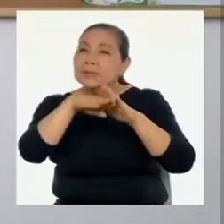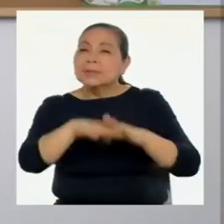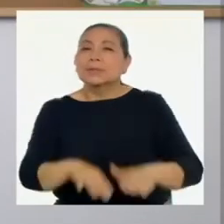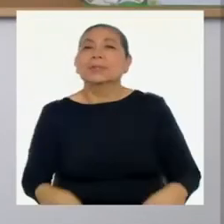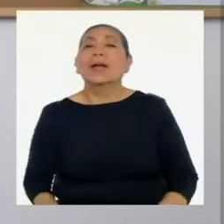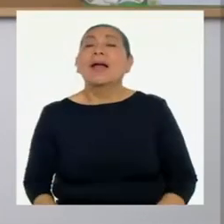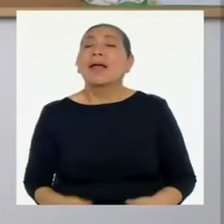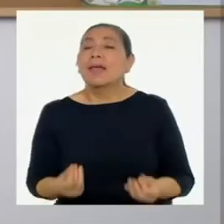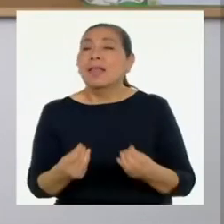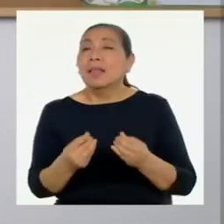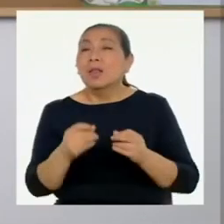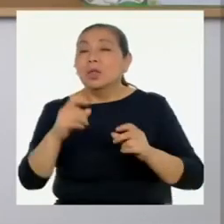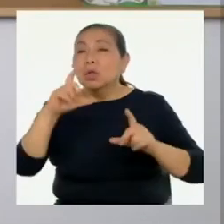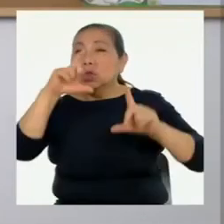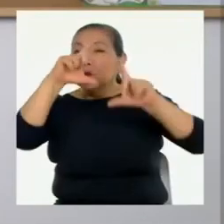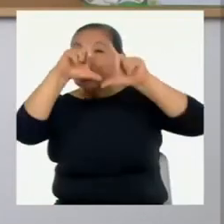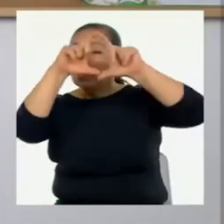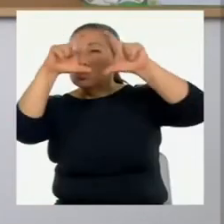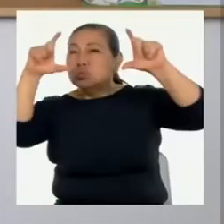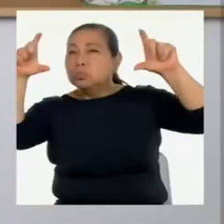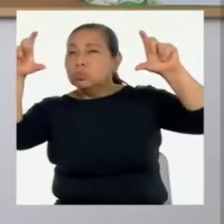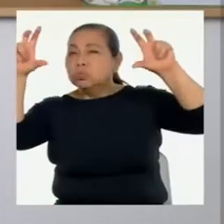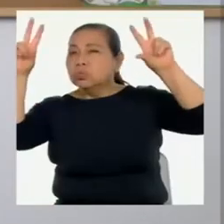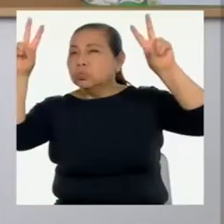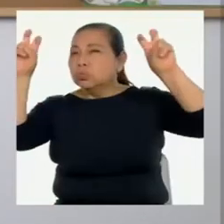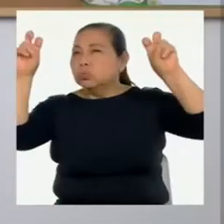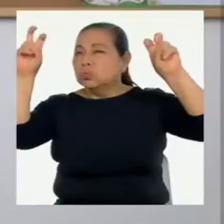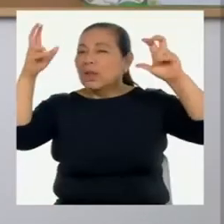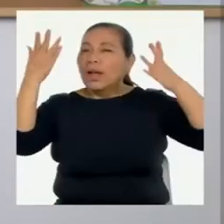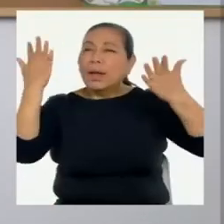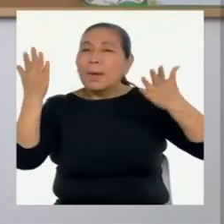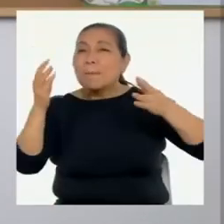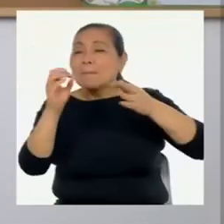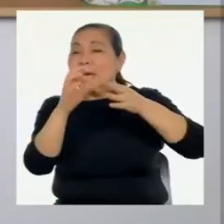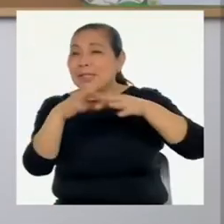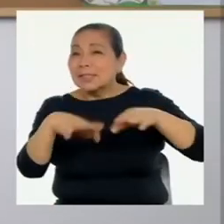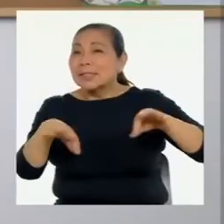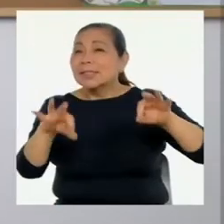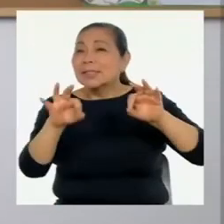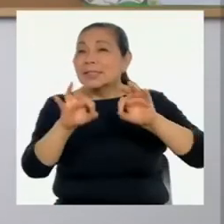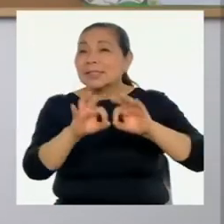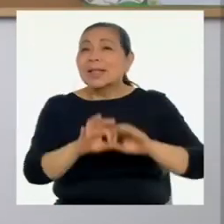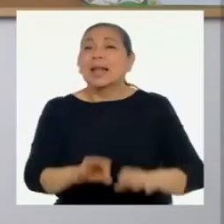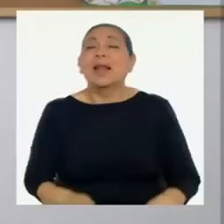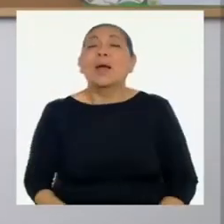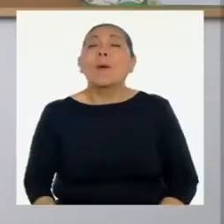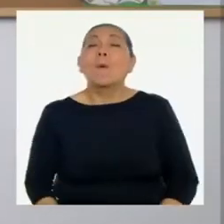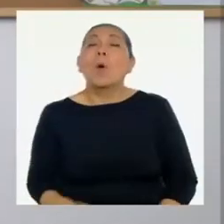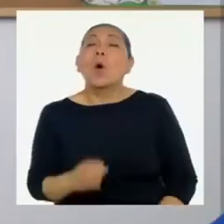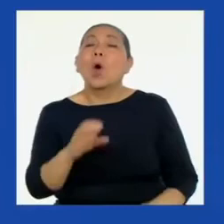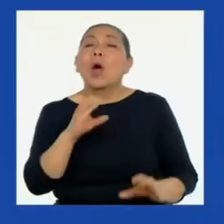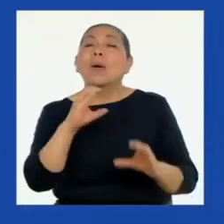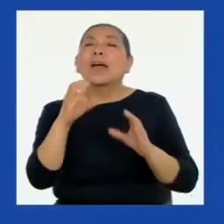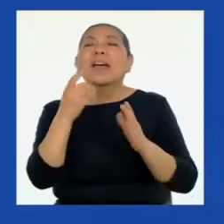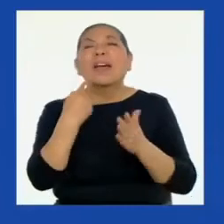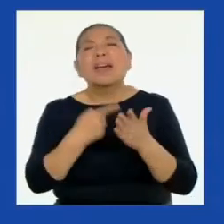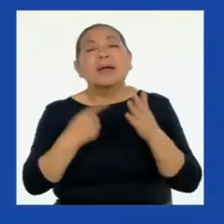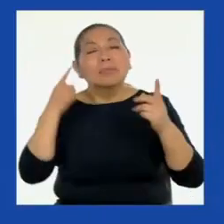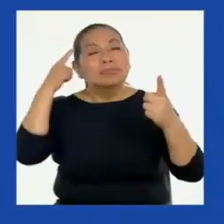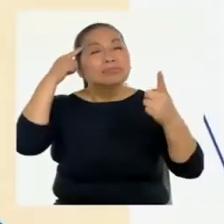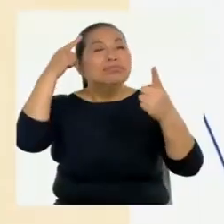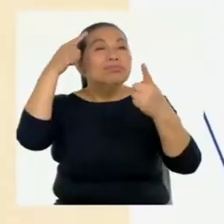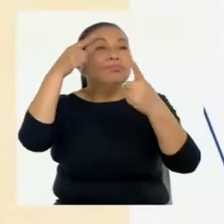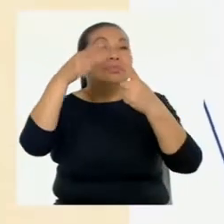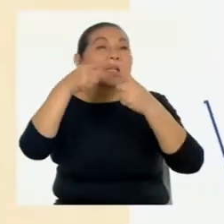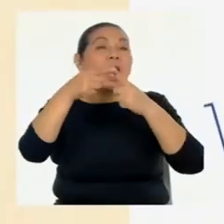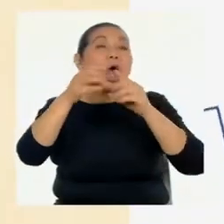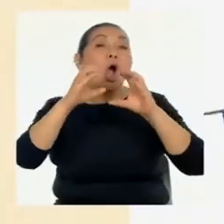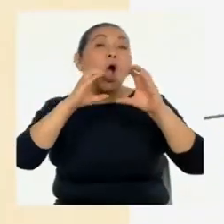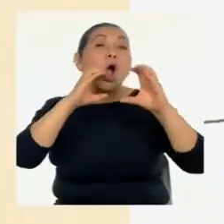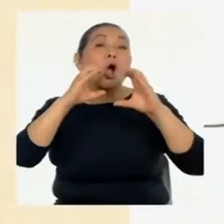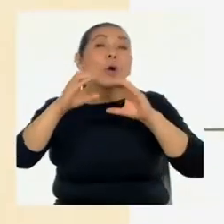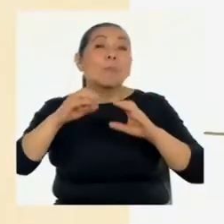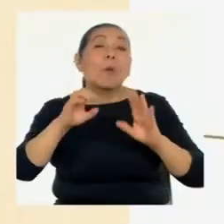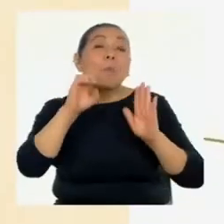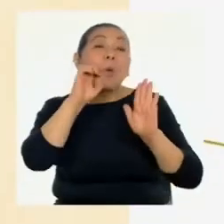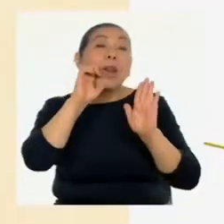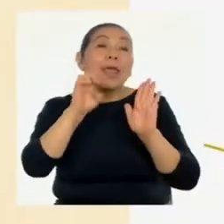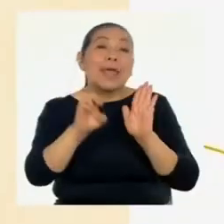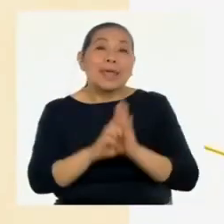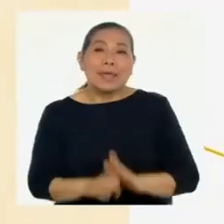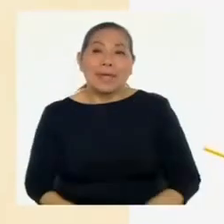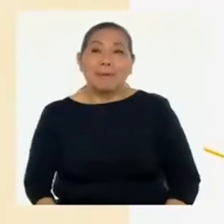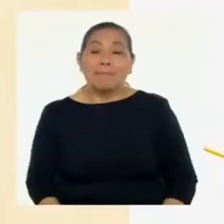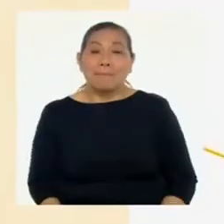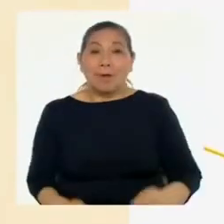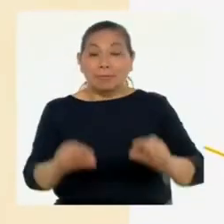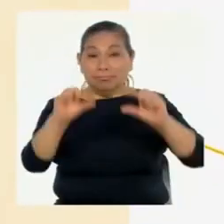incluir, el tamaño del eslogan o la imagen, el propósito comunicativo. Por